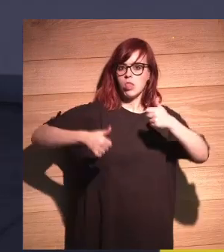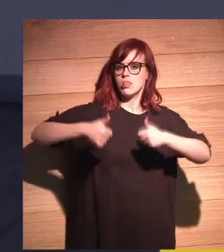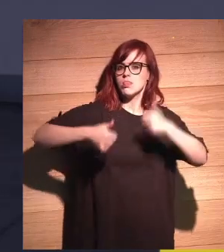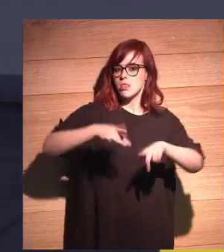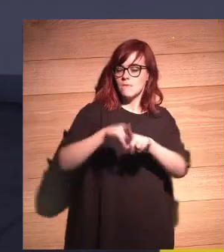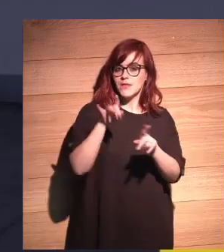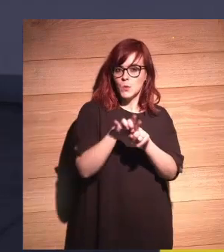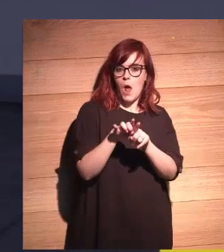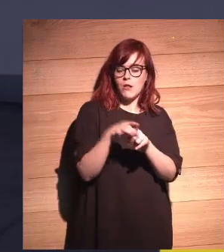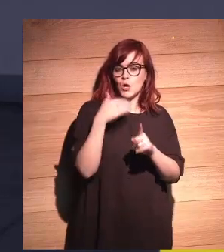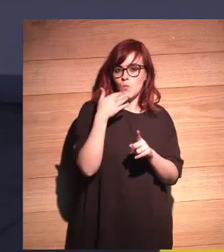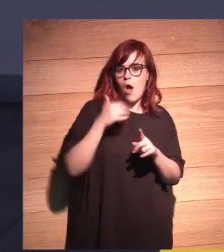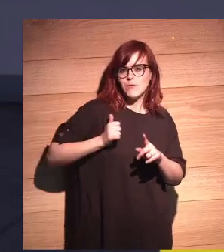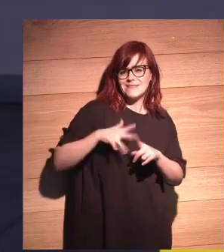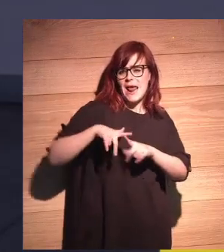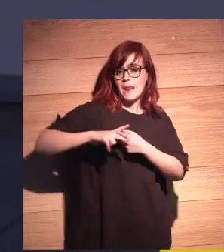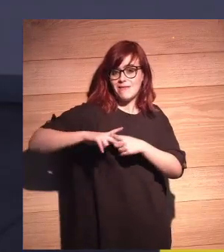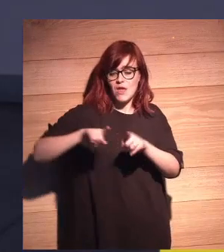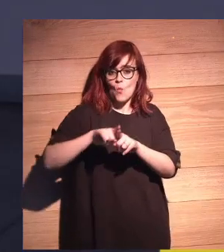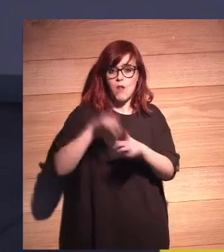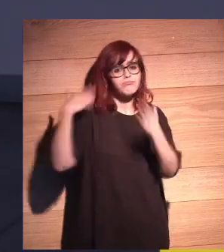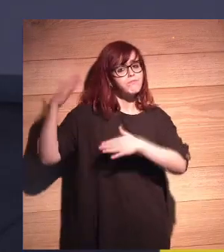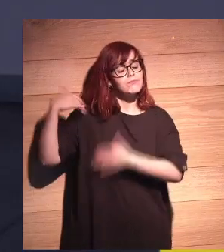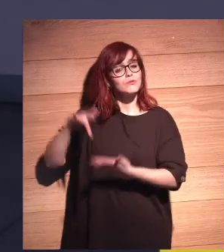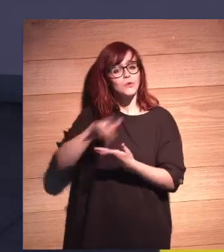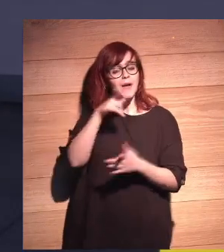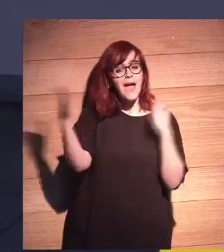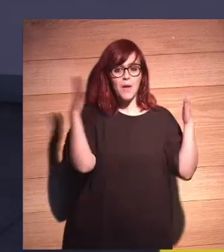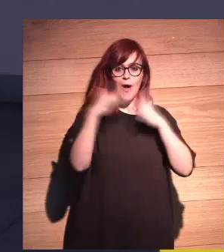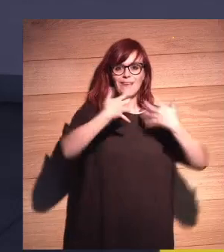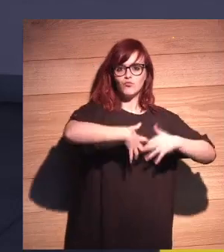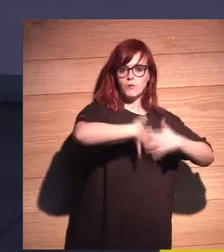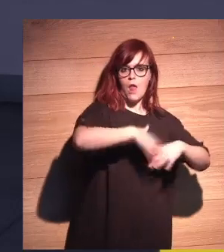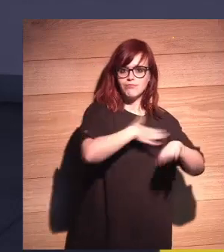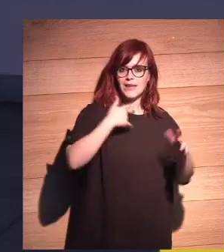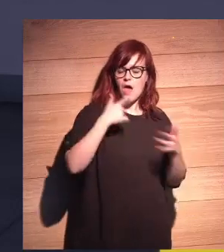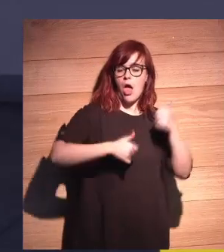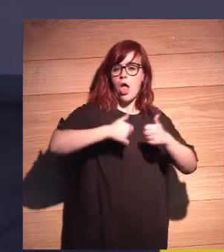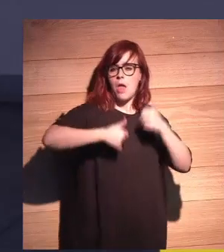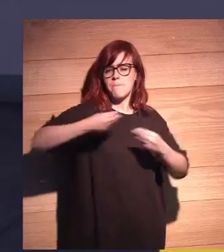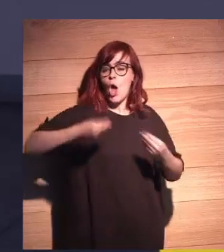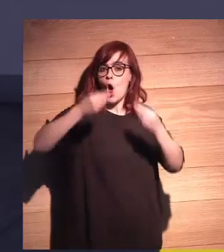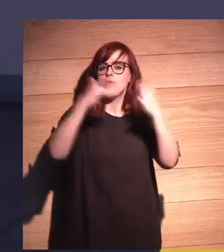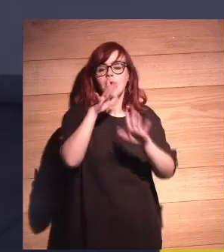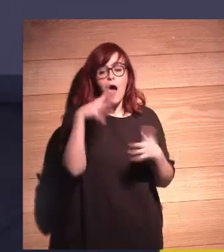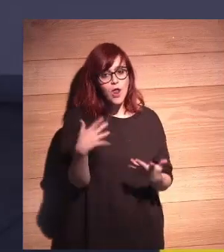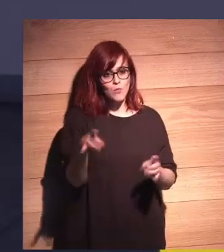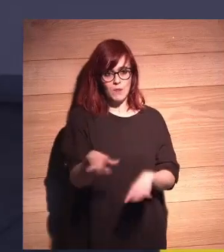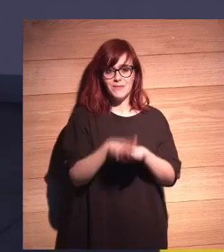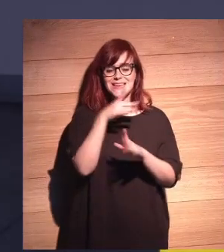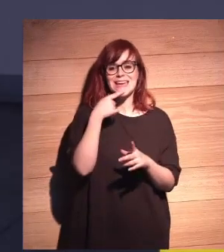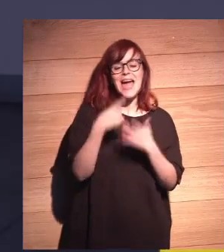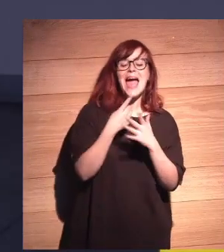armamentística tan enloquecida como lo fue la que vivimos en la era industrial. Ese es el cuaderno